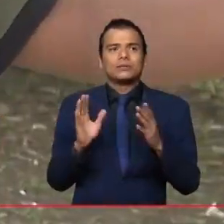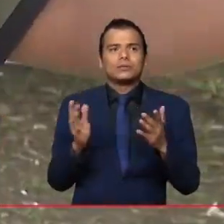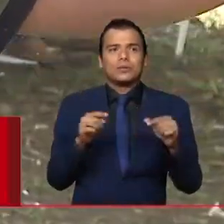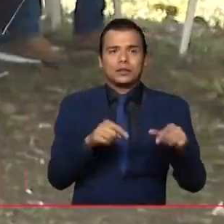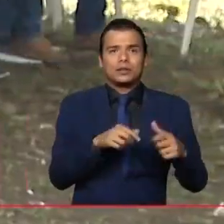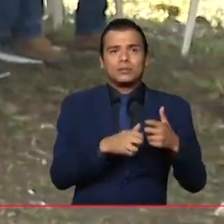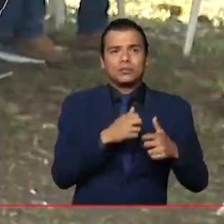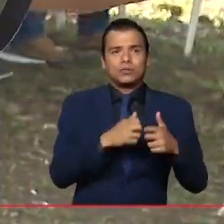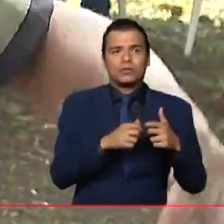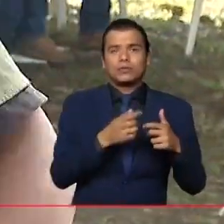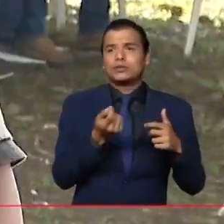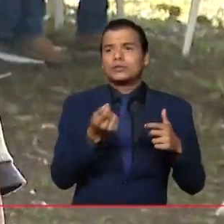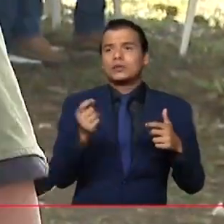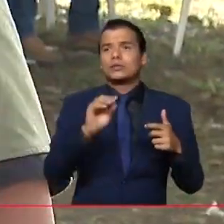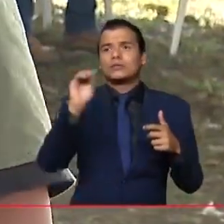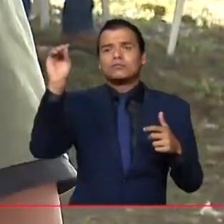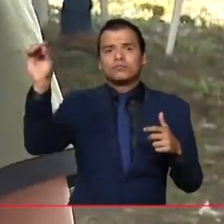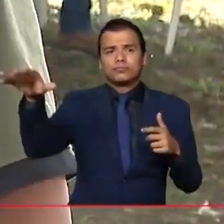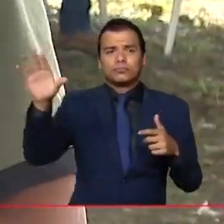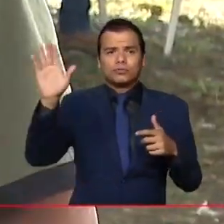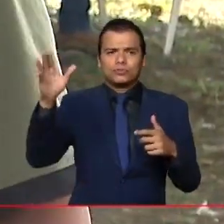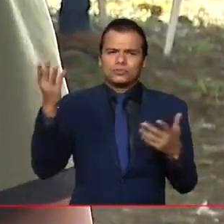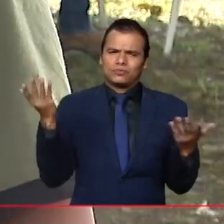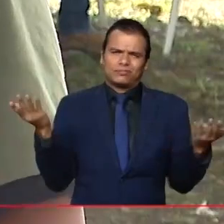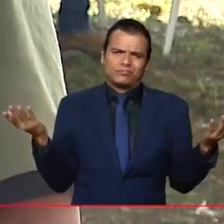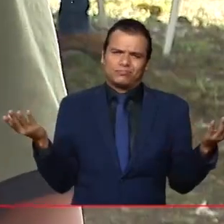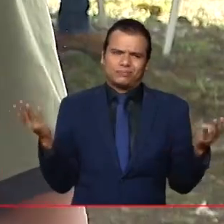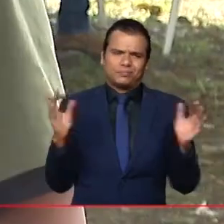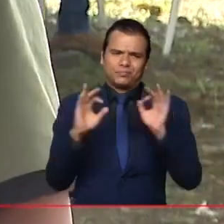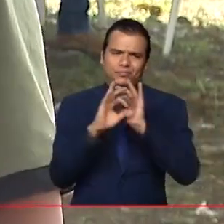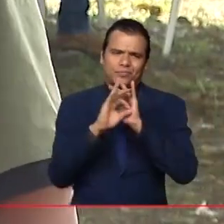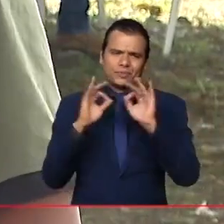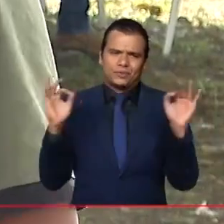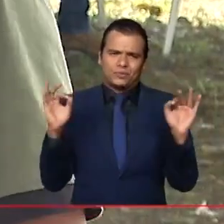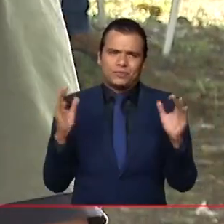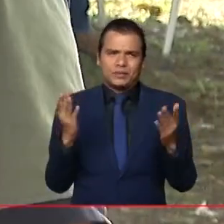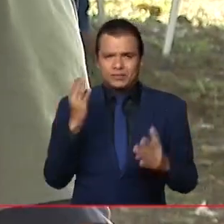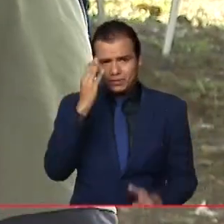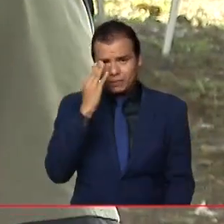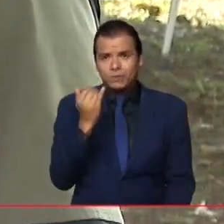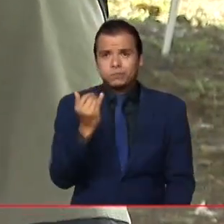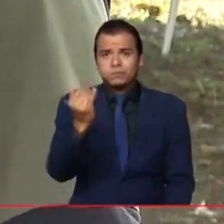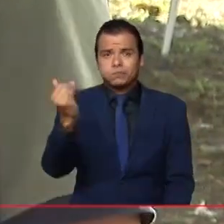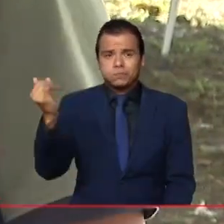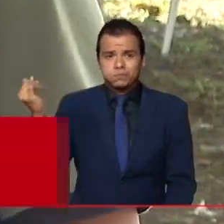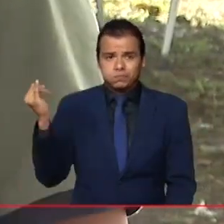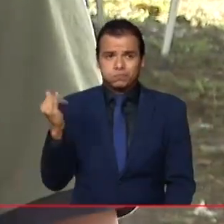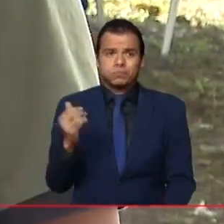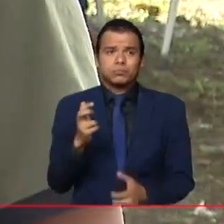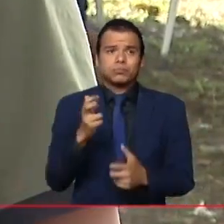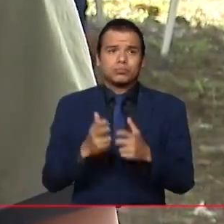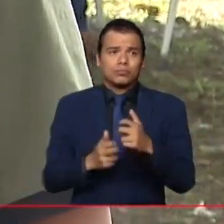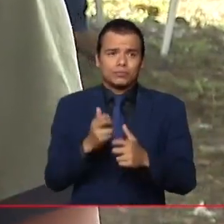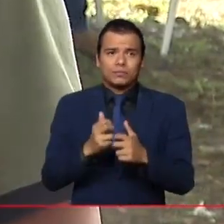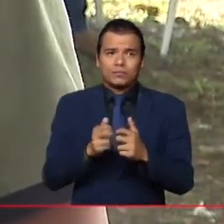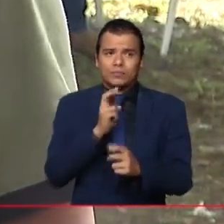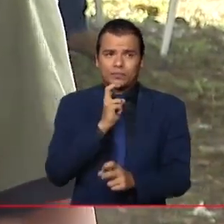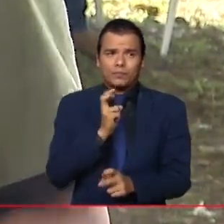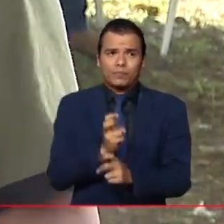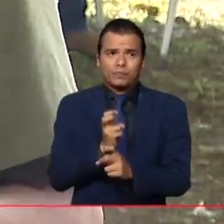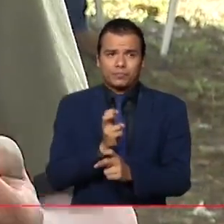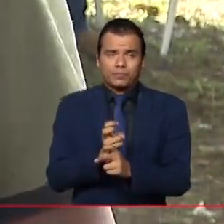otra problemática, que es donde teníamos el antiguo basurero de Navarro o donde tenemos todas estas puntos de disposición de residuos